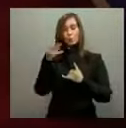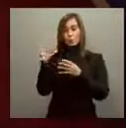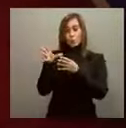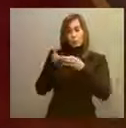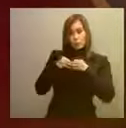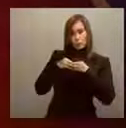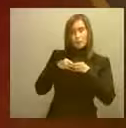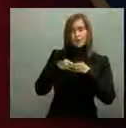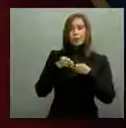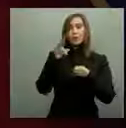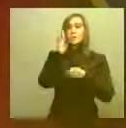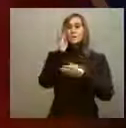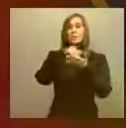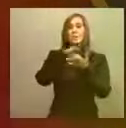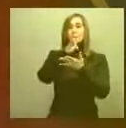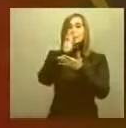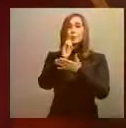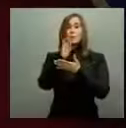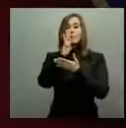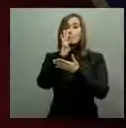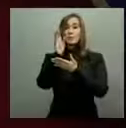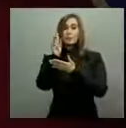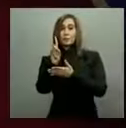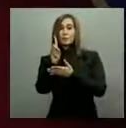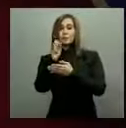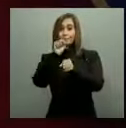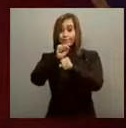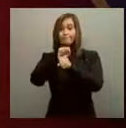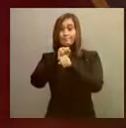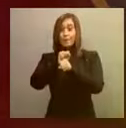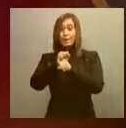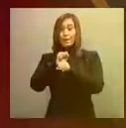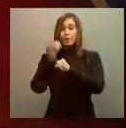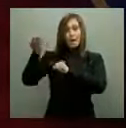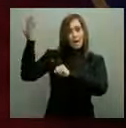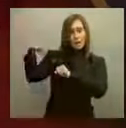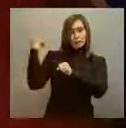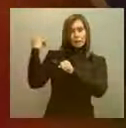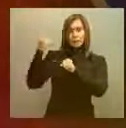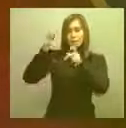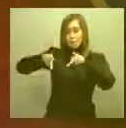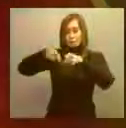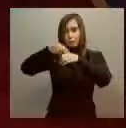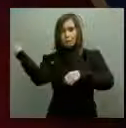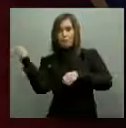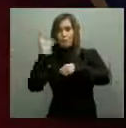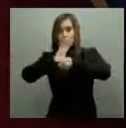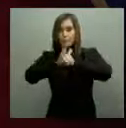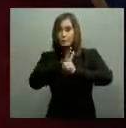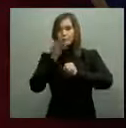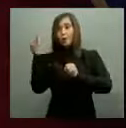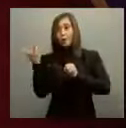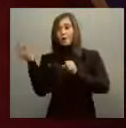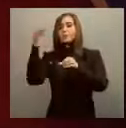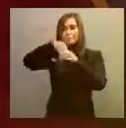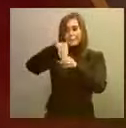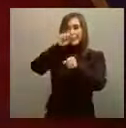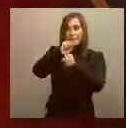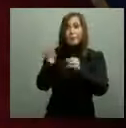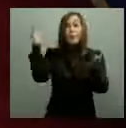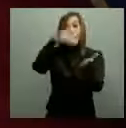714.551 empleos de la prepandemia. El sector turismo, que se encontraba paralizado a nuestra llegada